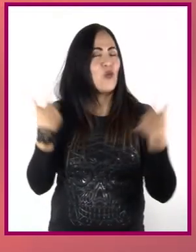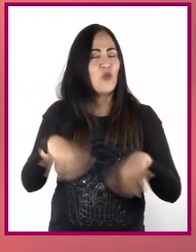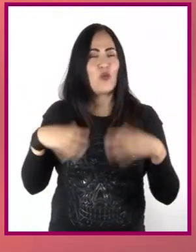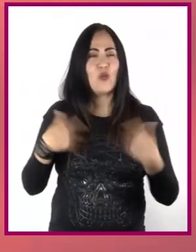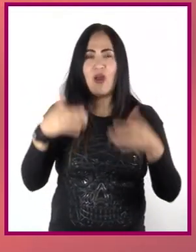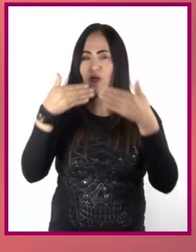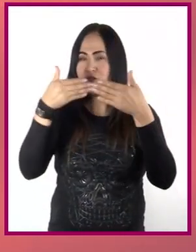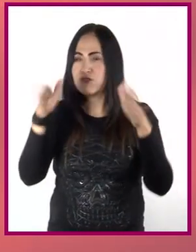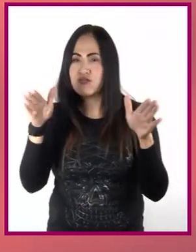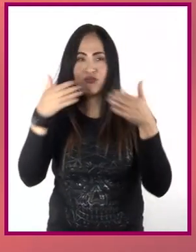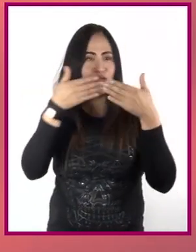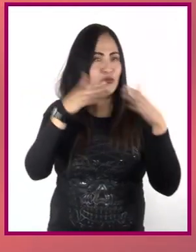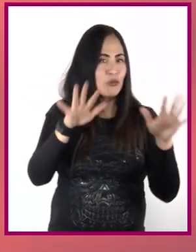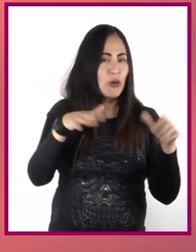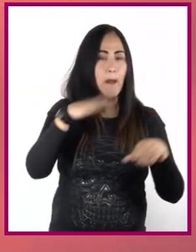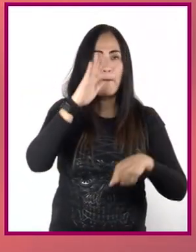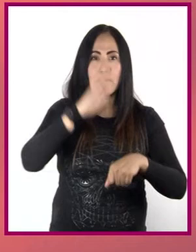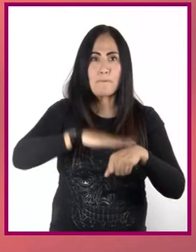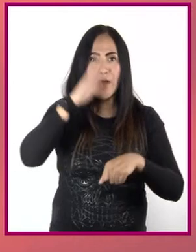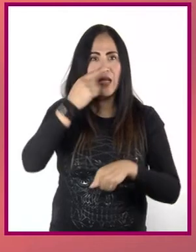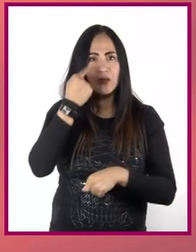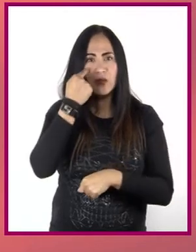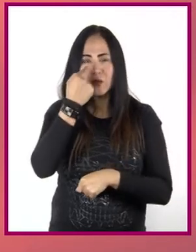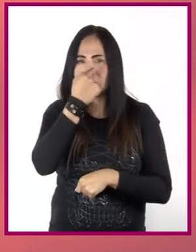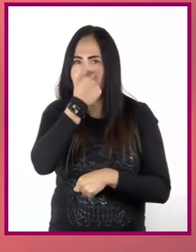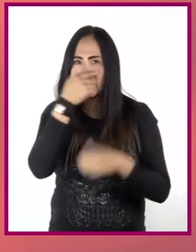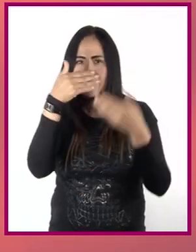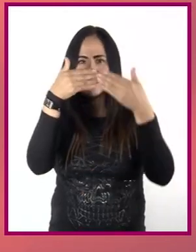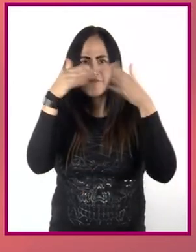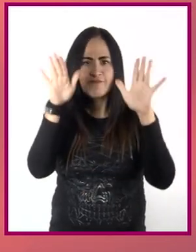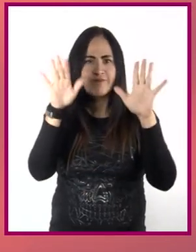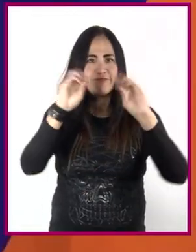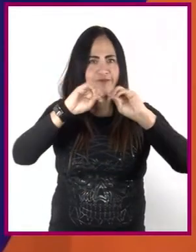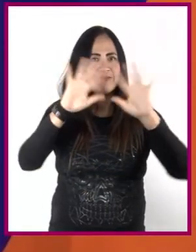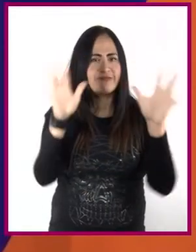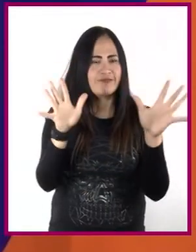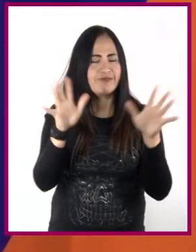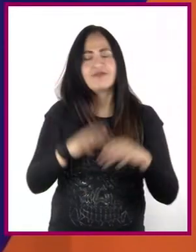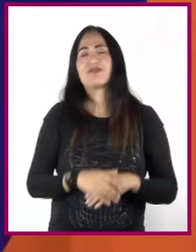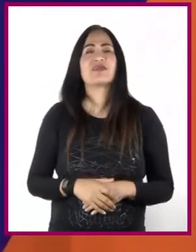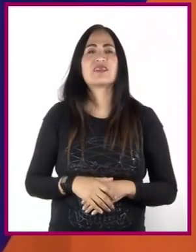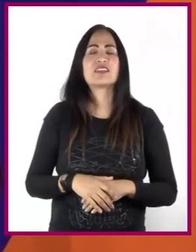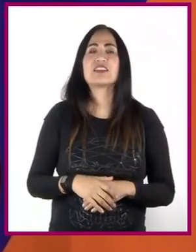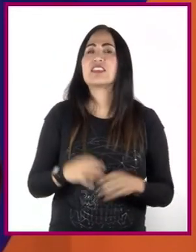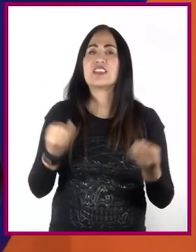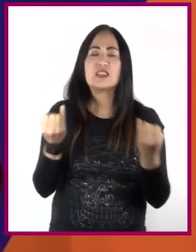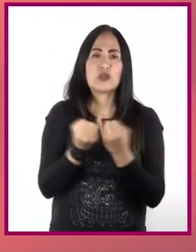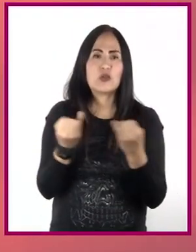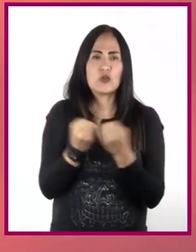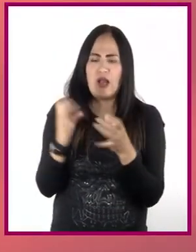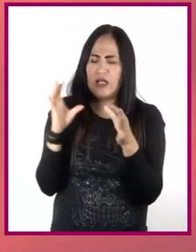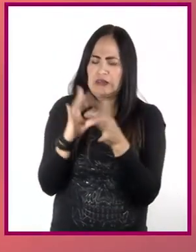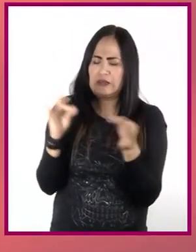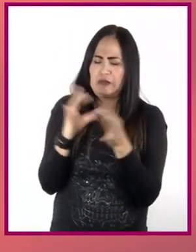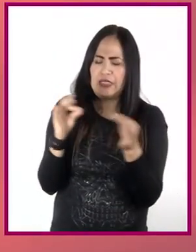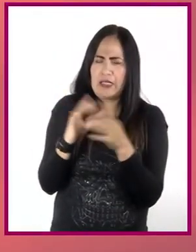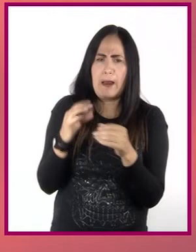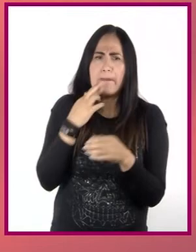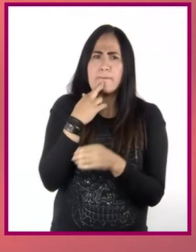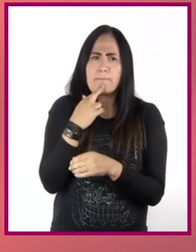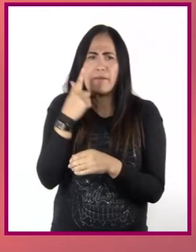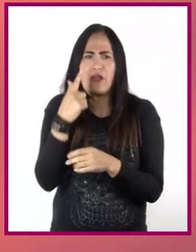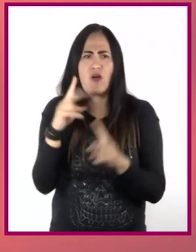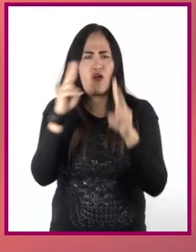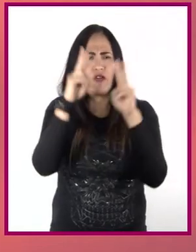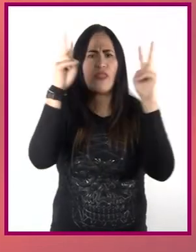inmensas posibilidades para tener una visión más clara y con ello argumentos más sólidos sobre muy